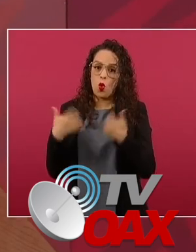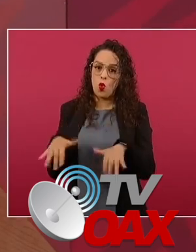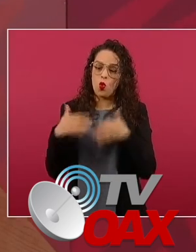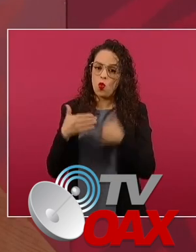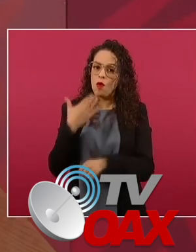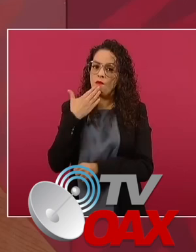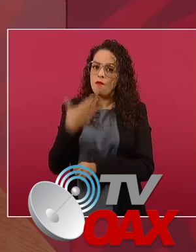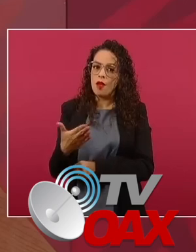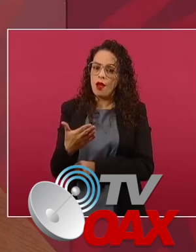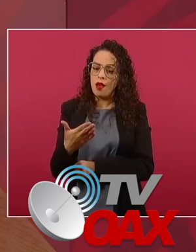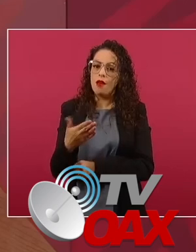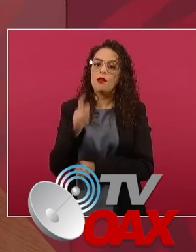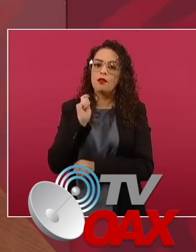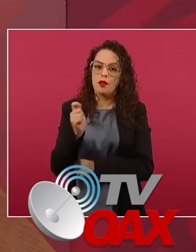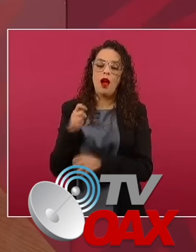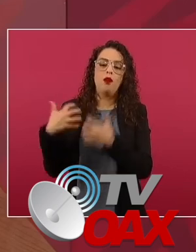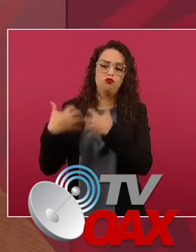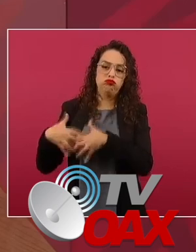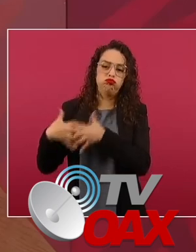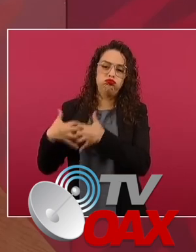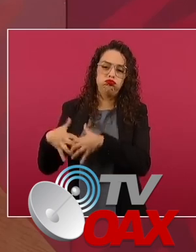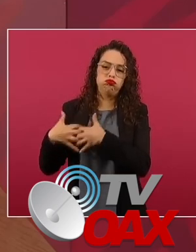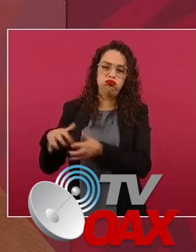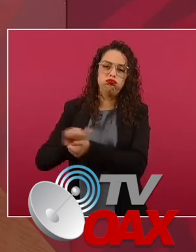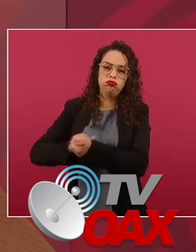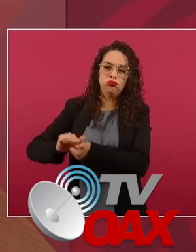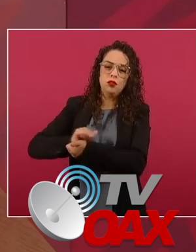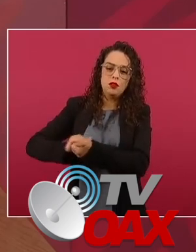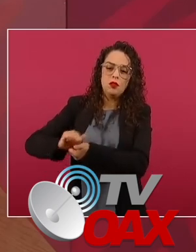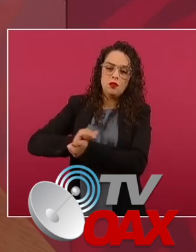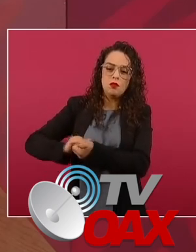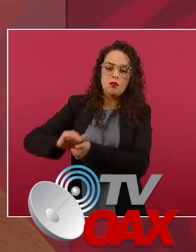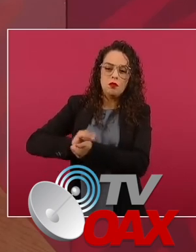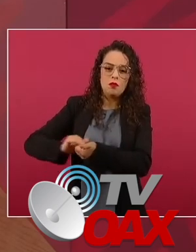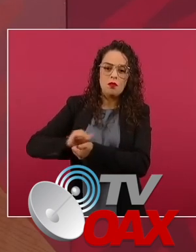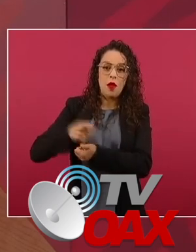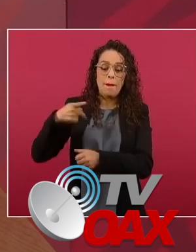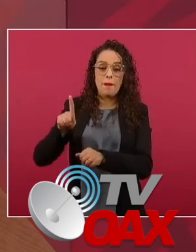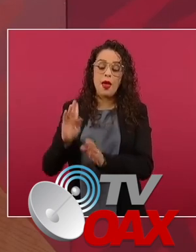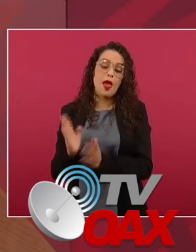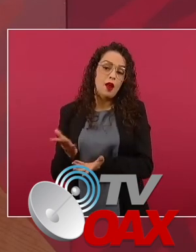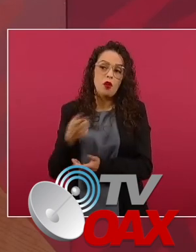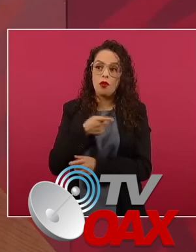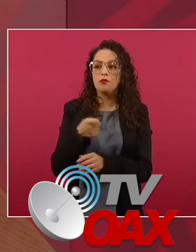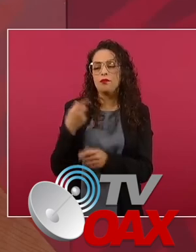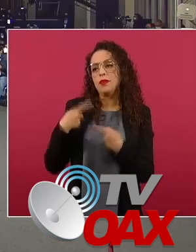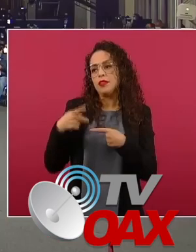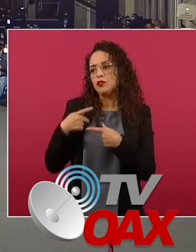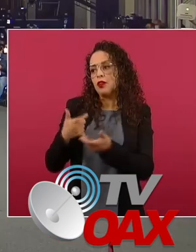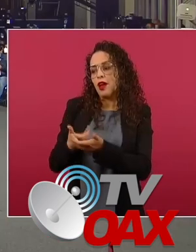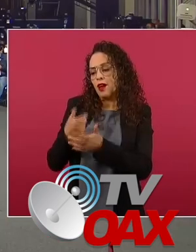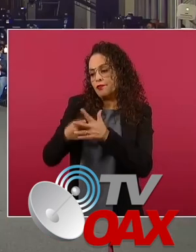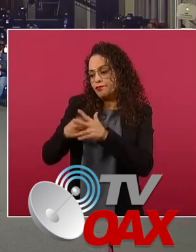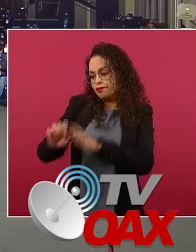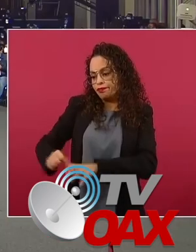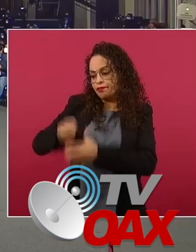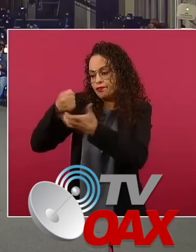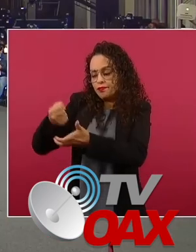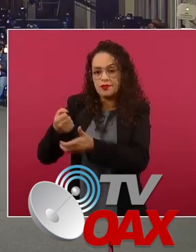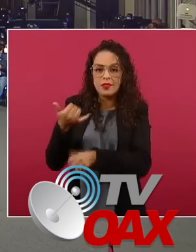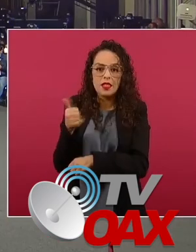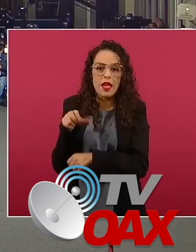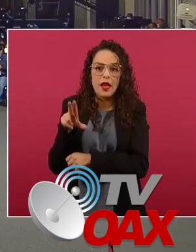Entonces, dejaron de invertir en refinerías y ahora es un doble problema